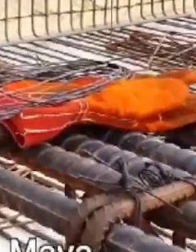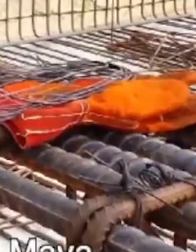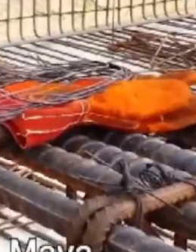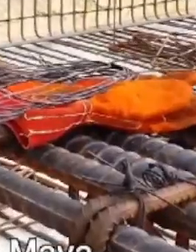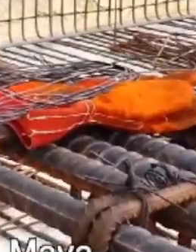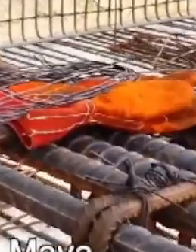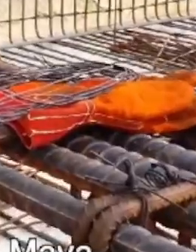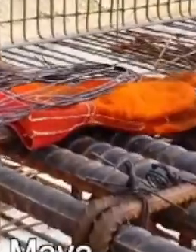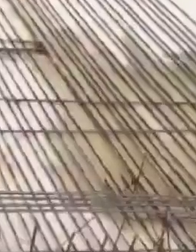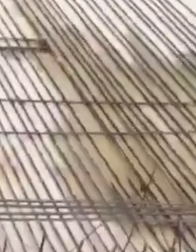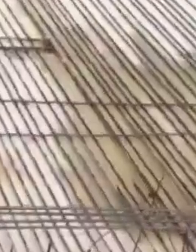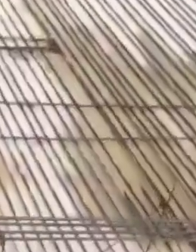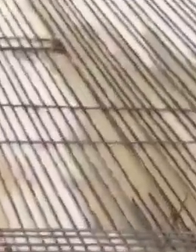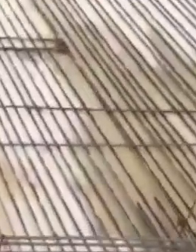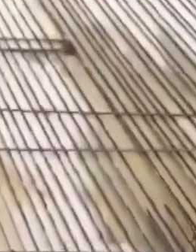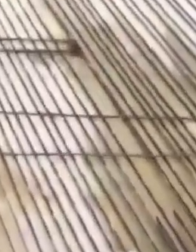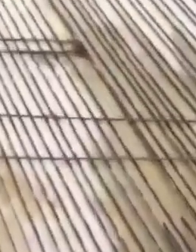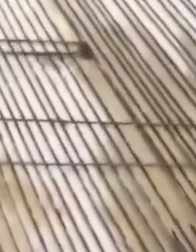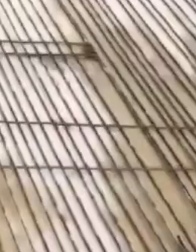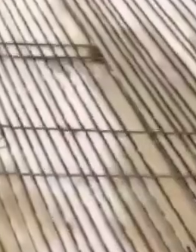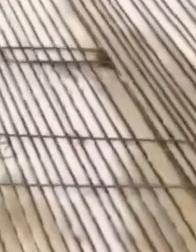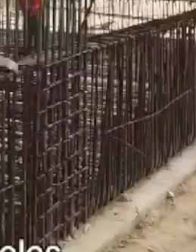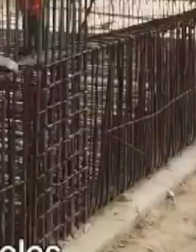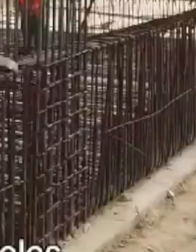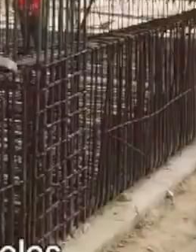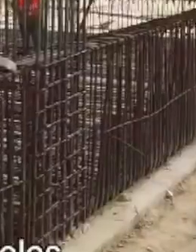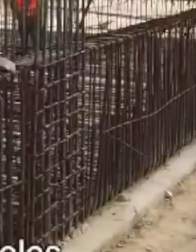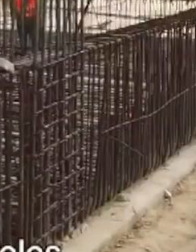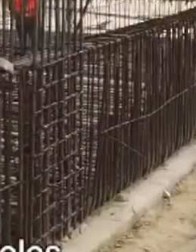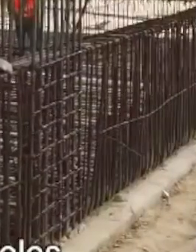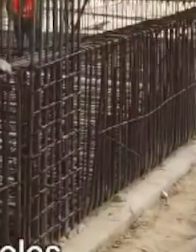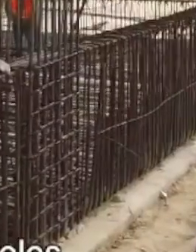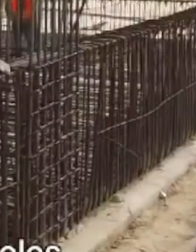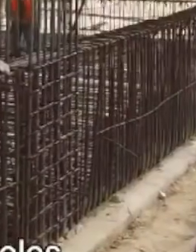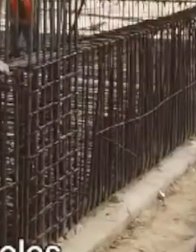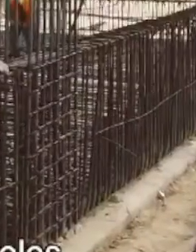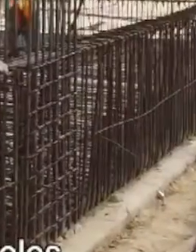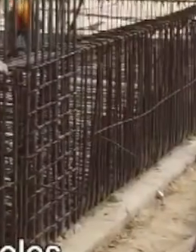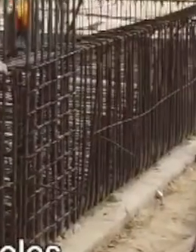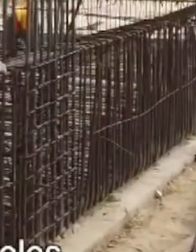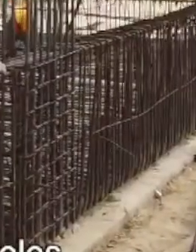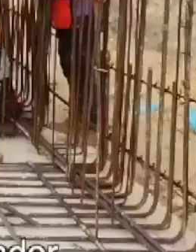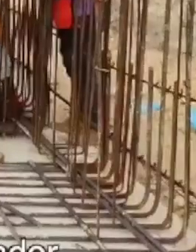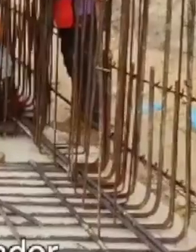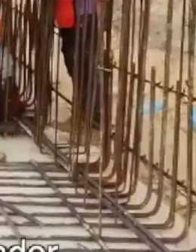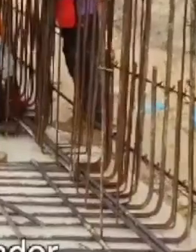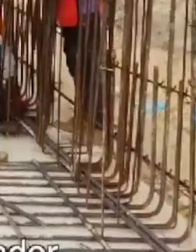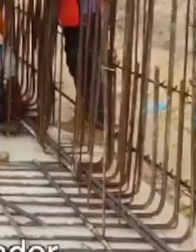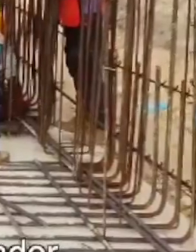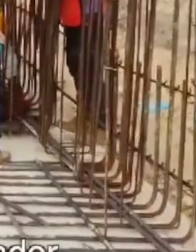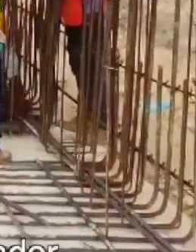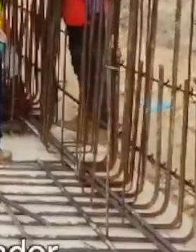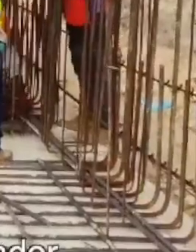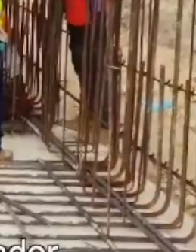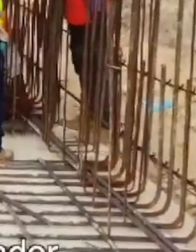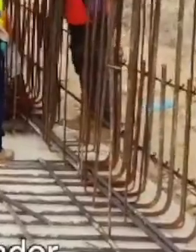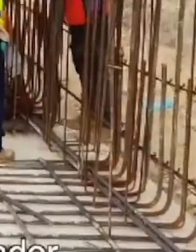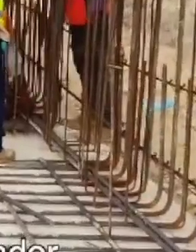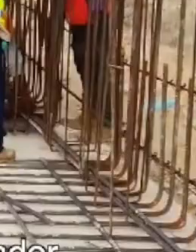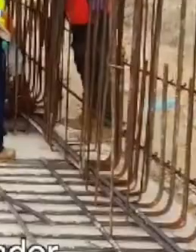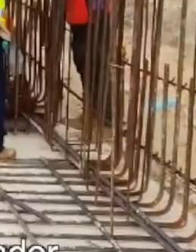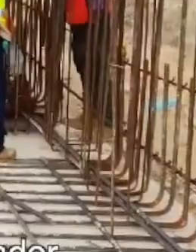del paradero del Tren Maya en Candelaria, Campeche, que además de andenes tendrá 3 niveles y contará con escaleras